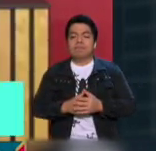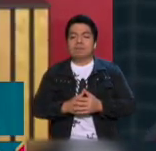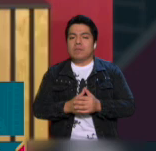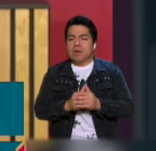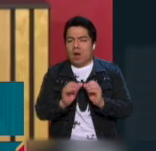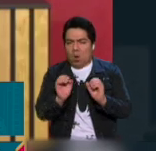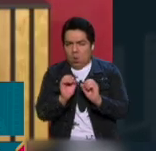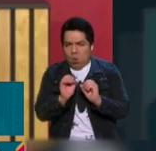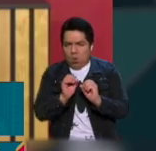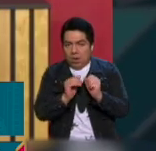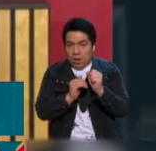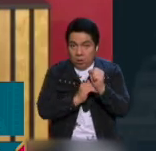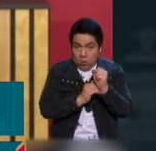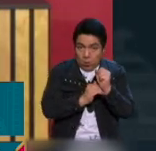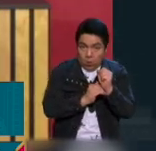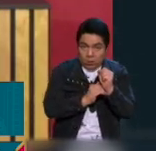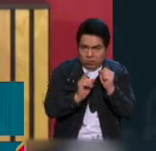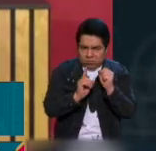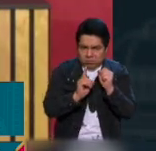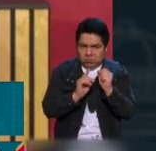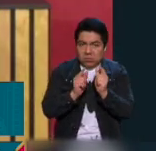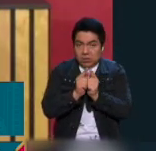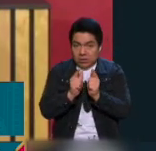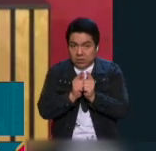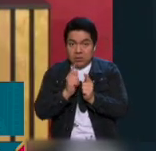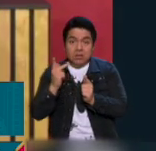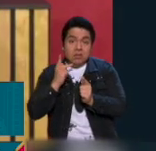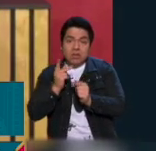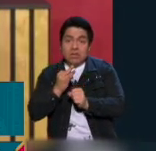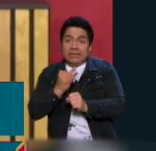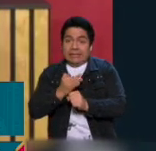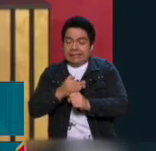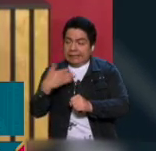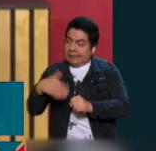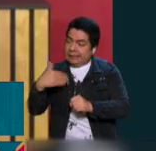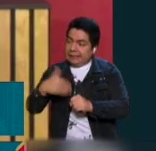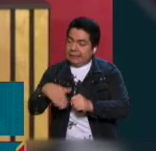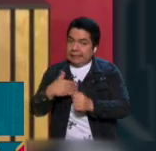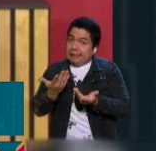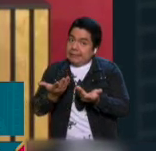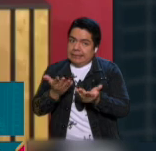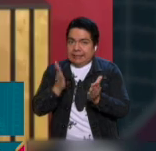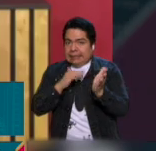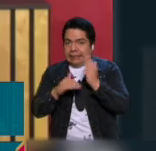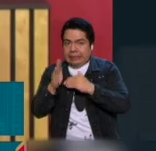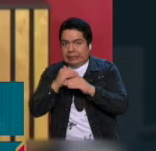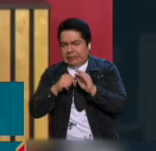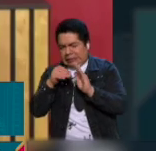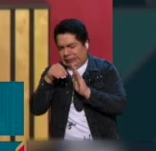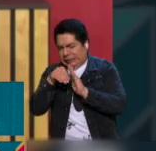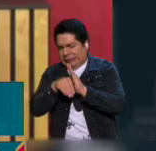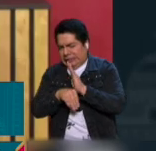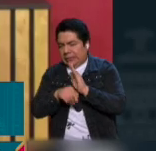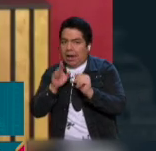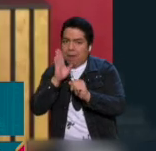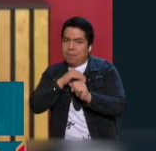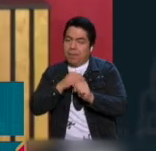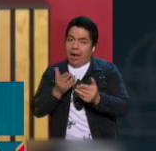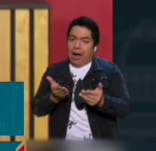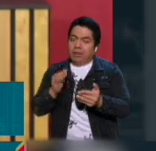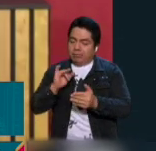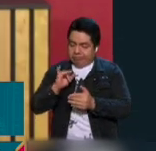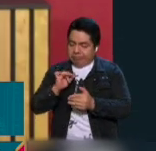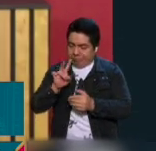No vamos a ocultar que el partido se encuentra en la posición más compleja que hemos tenido en